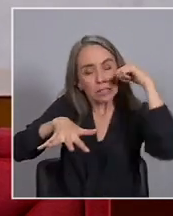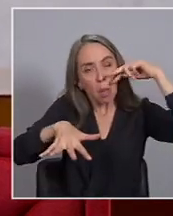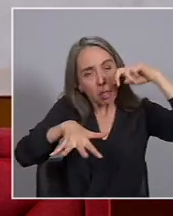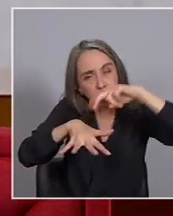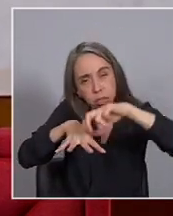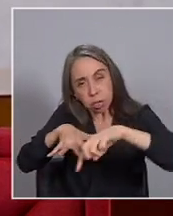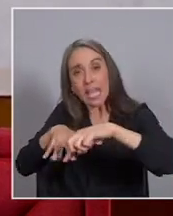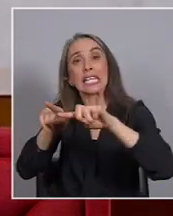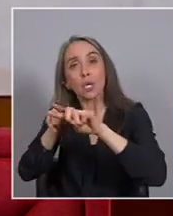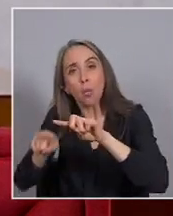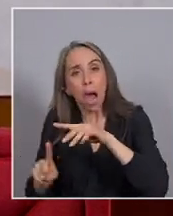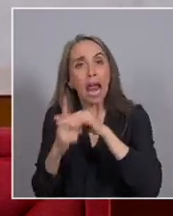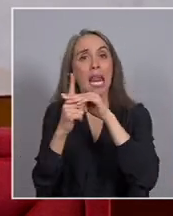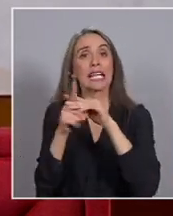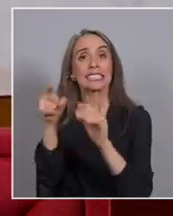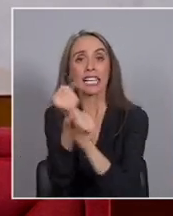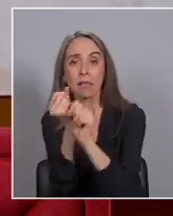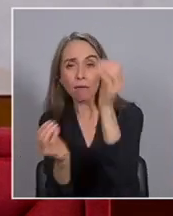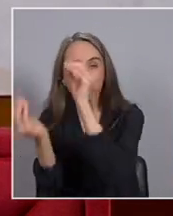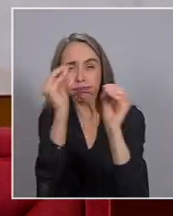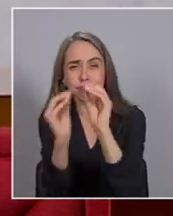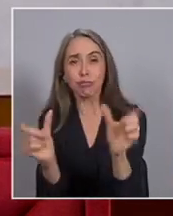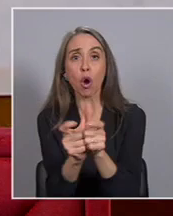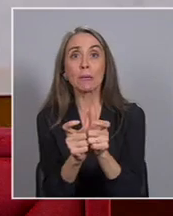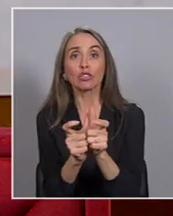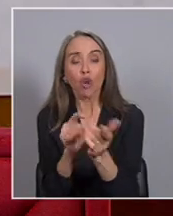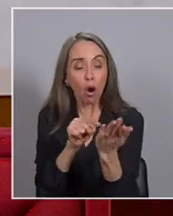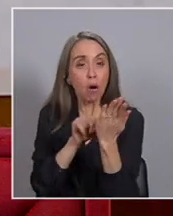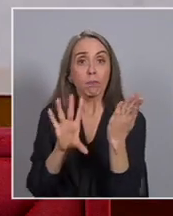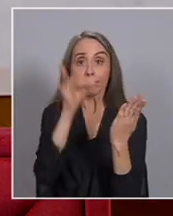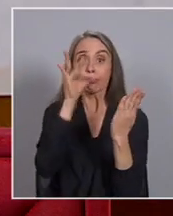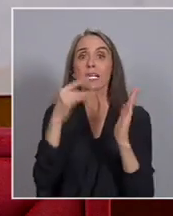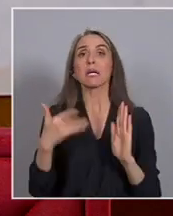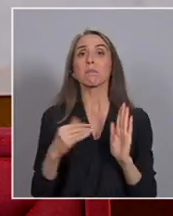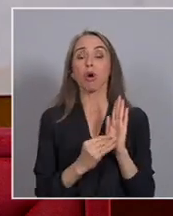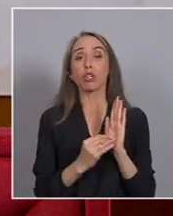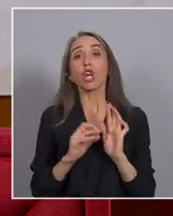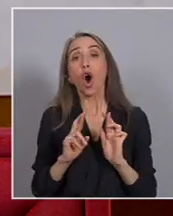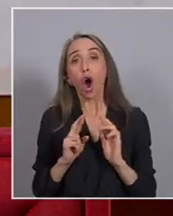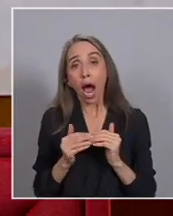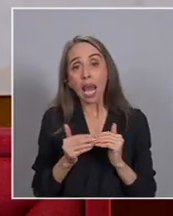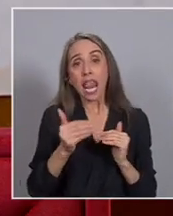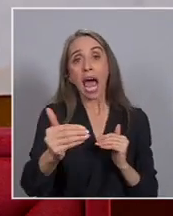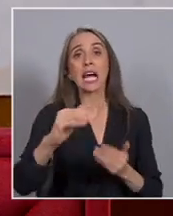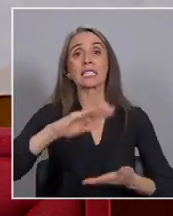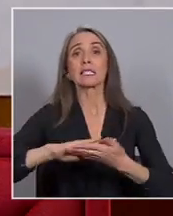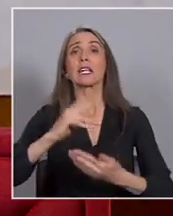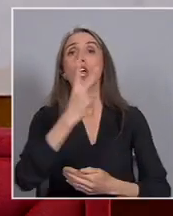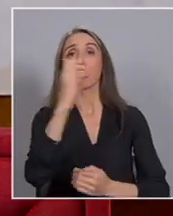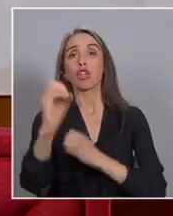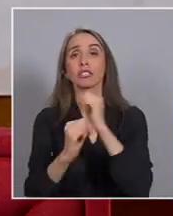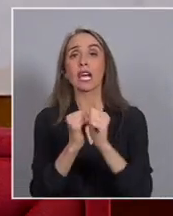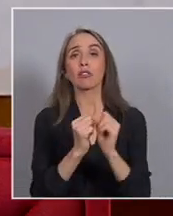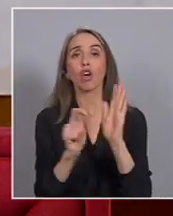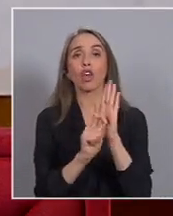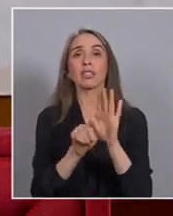ser tremendamente importante, y yo espero que de cara a los 200 años del Tratado de Tapigüe